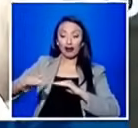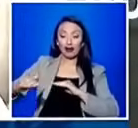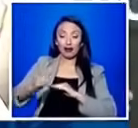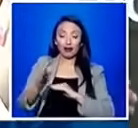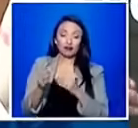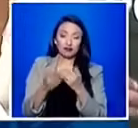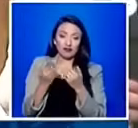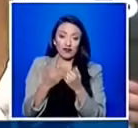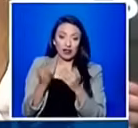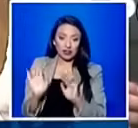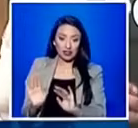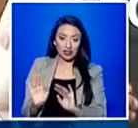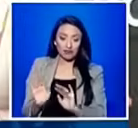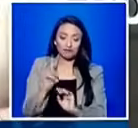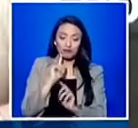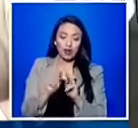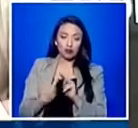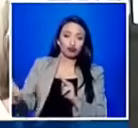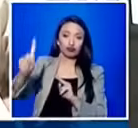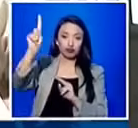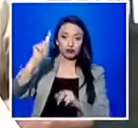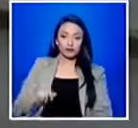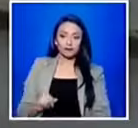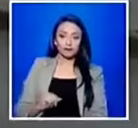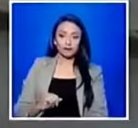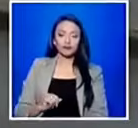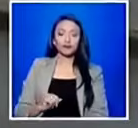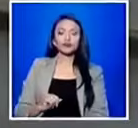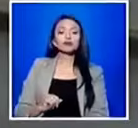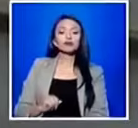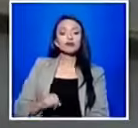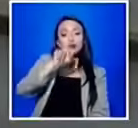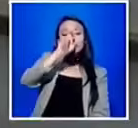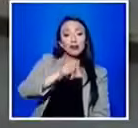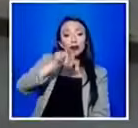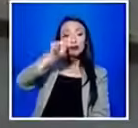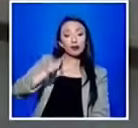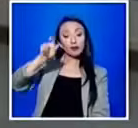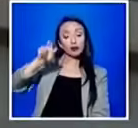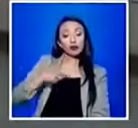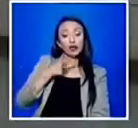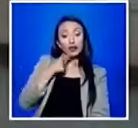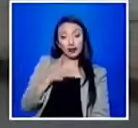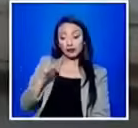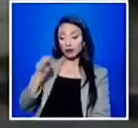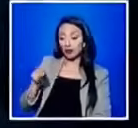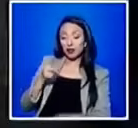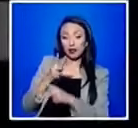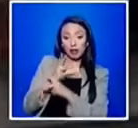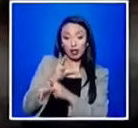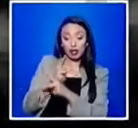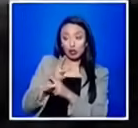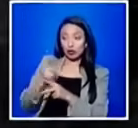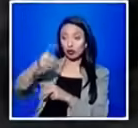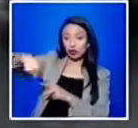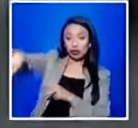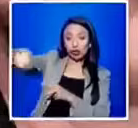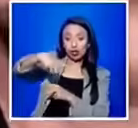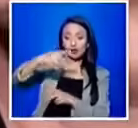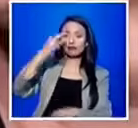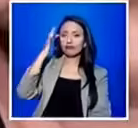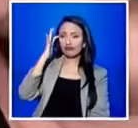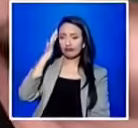ir a vías de tercer orden y poderse escapar de aquí del control policial. Los vecinos por su parte manifiestan que la inseguridad en el sector les